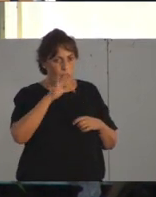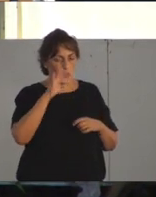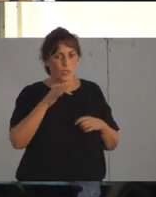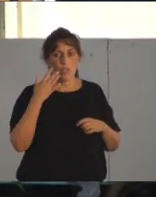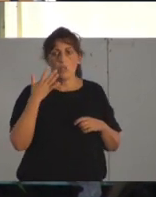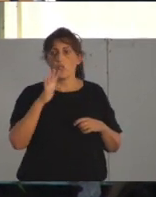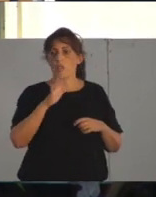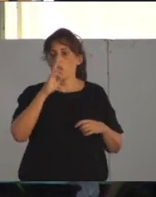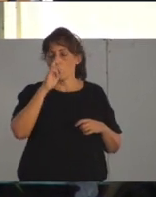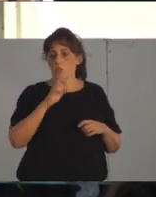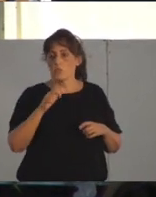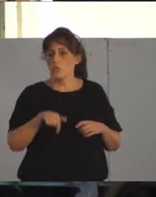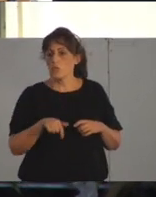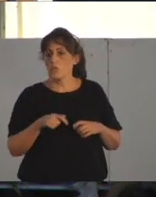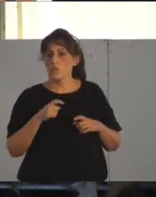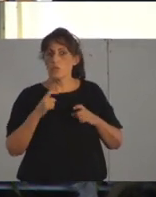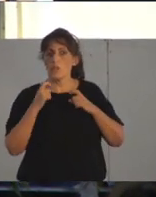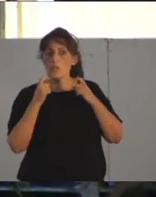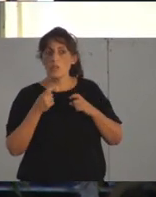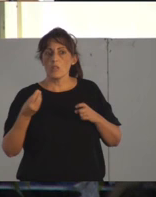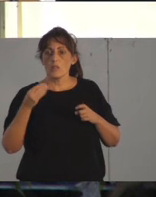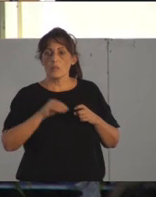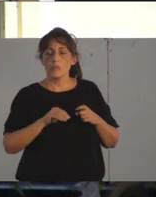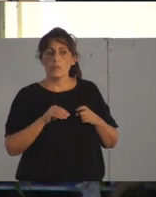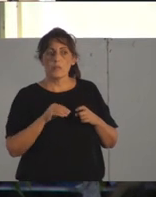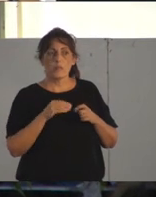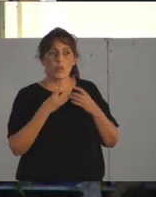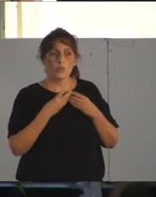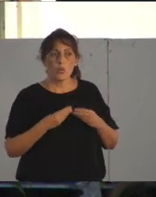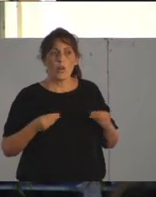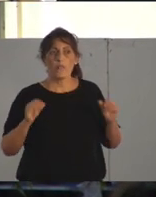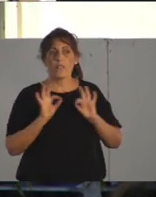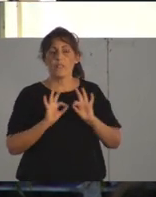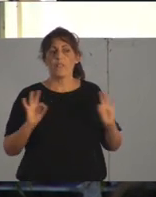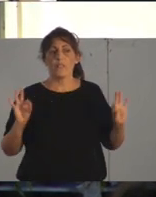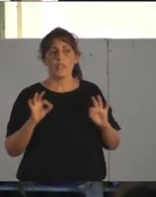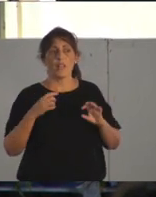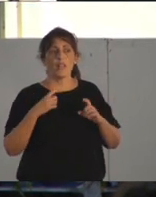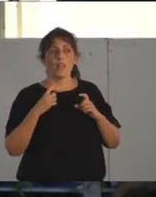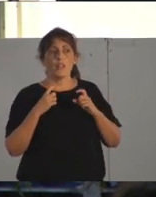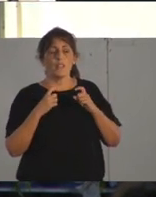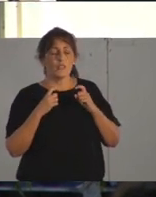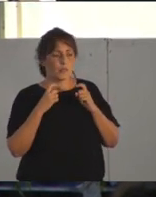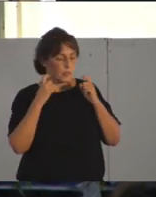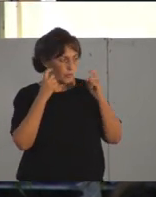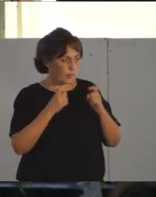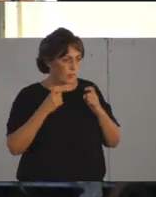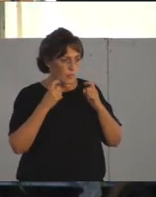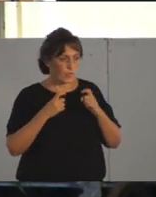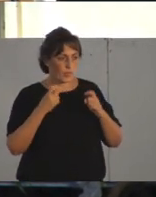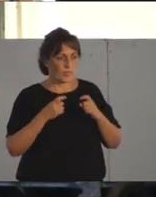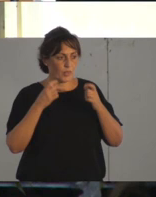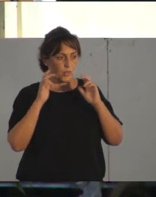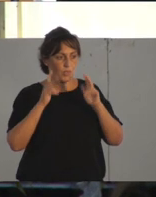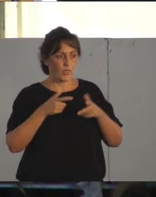5 años, introdujeron técnicas de cocina de alta cocina, de restaurante de alto nivel, que eran el tema de